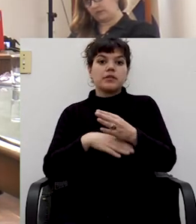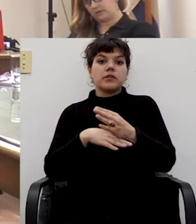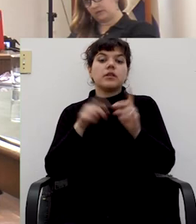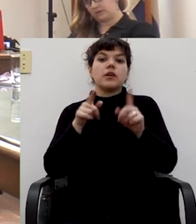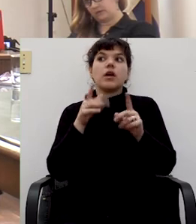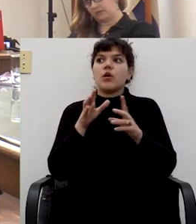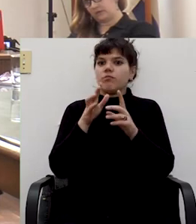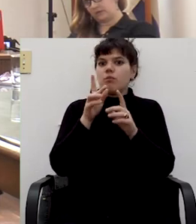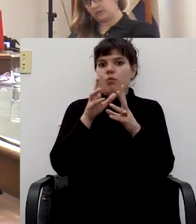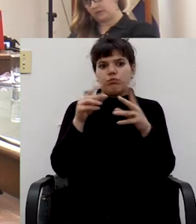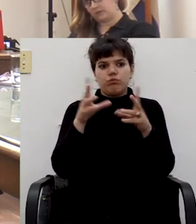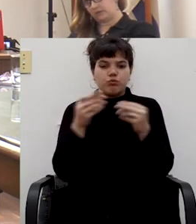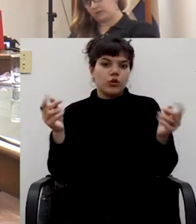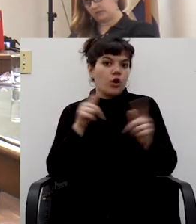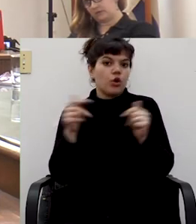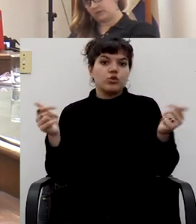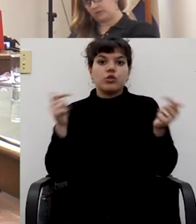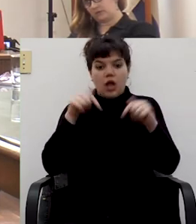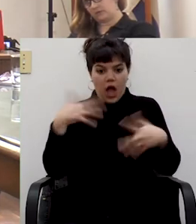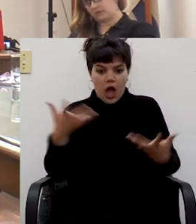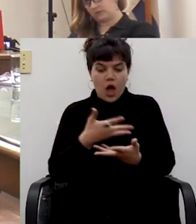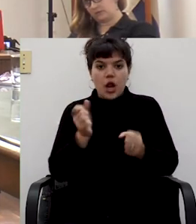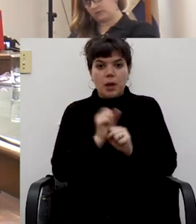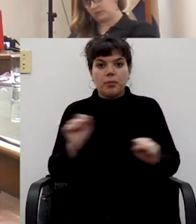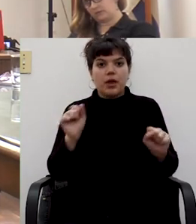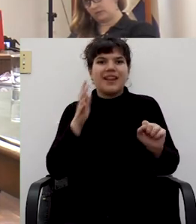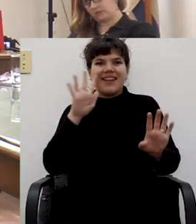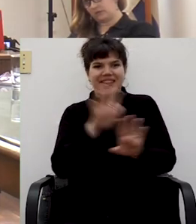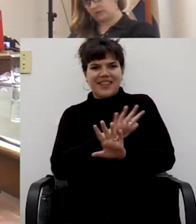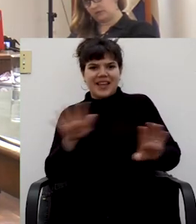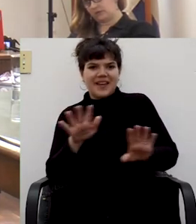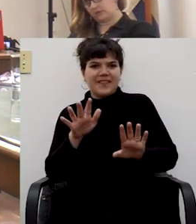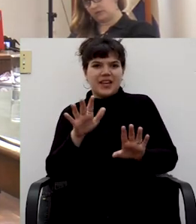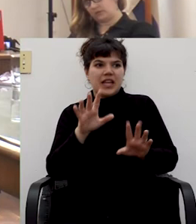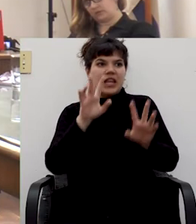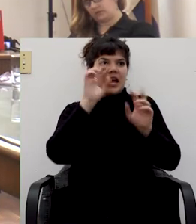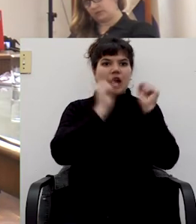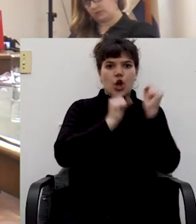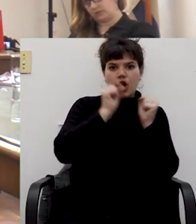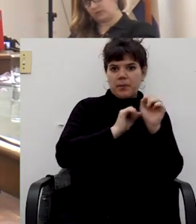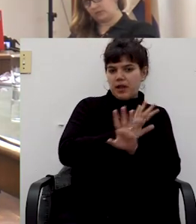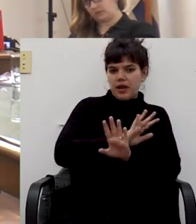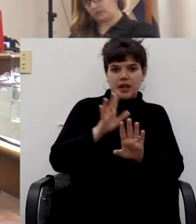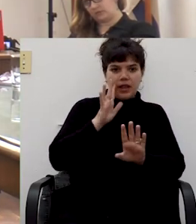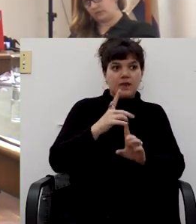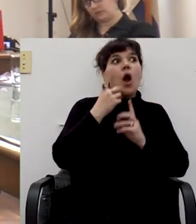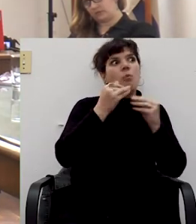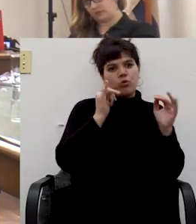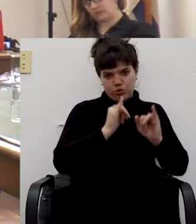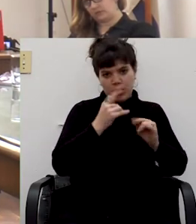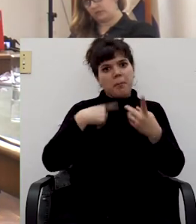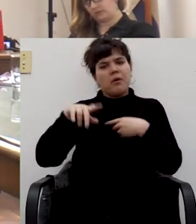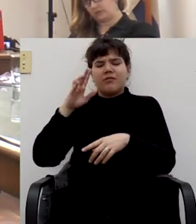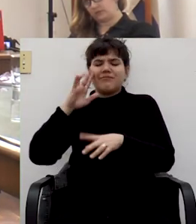muchas de las cosas que podemos hacer hoy en día no tienen que ver con recursos económicos. Muchas sí, pero muchas no. O sea,